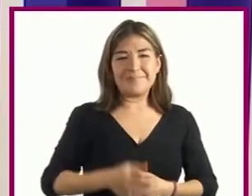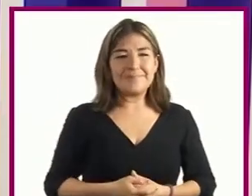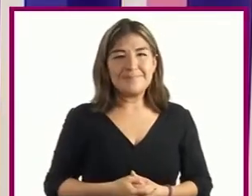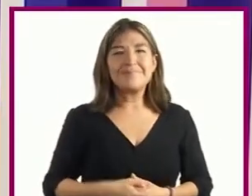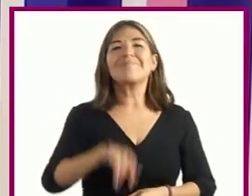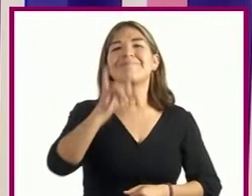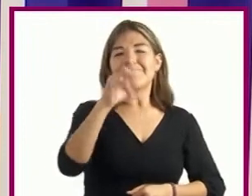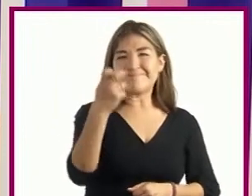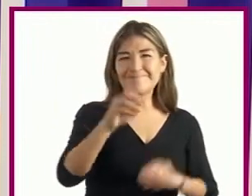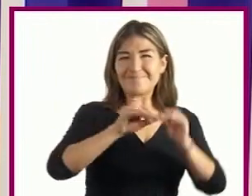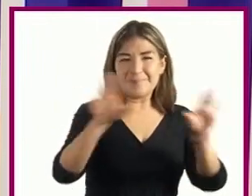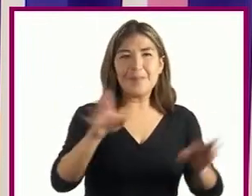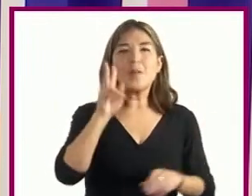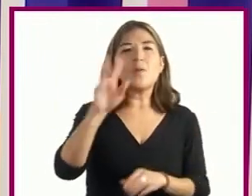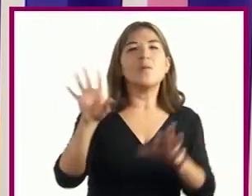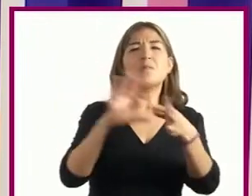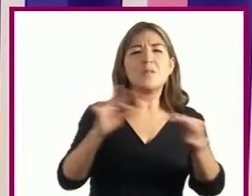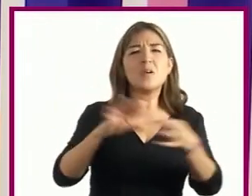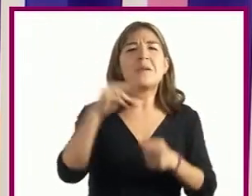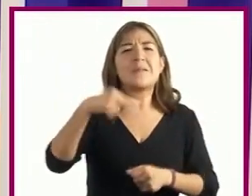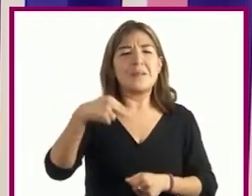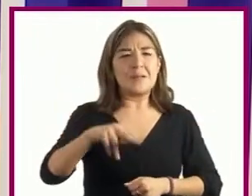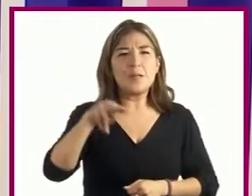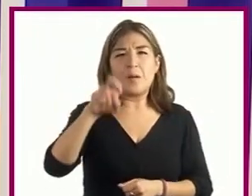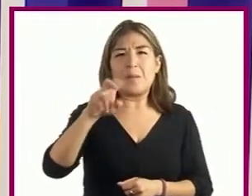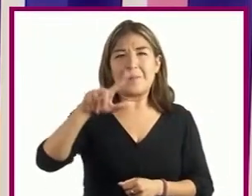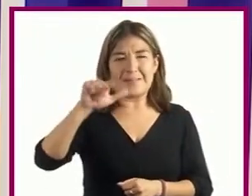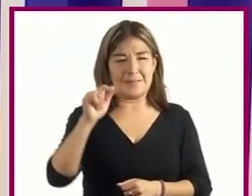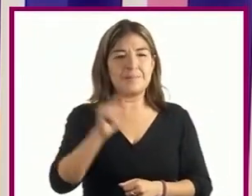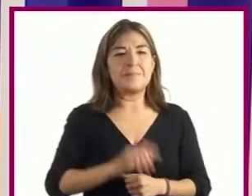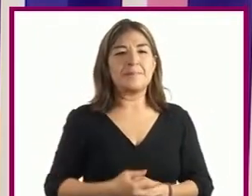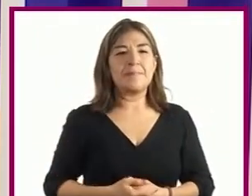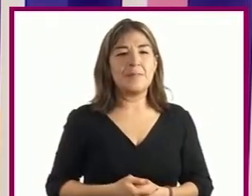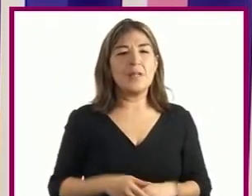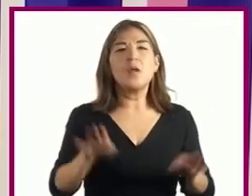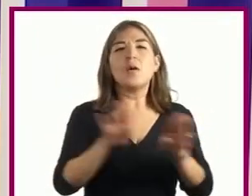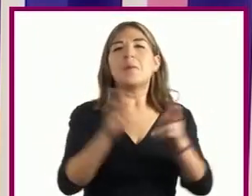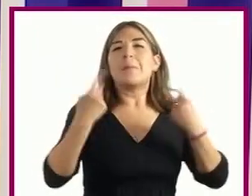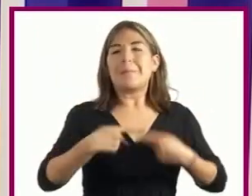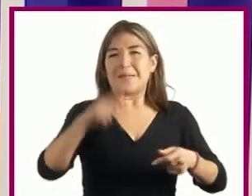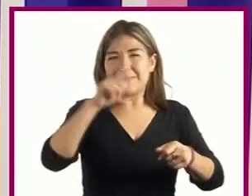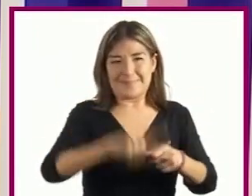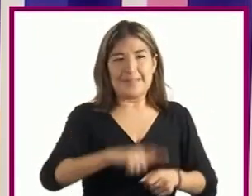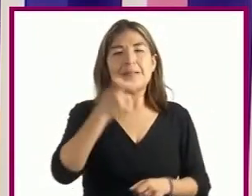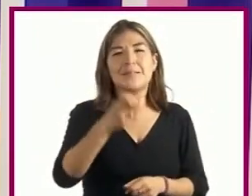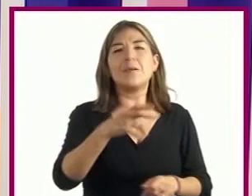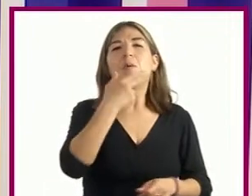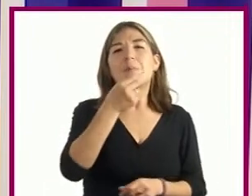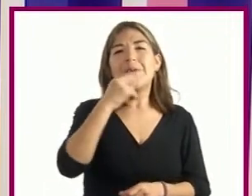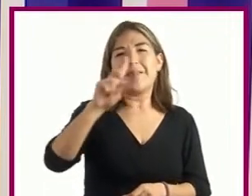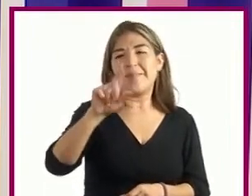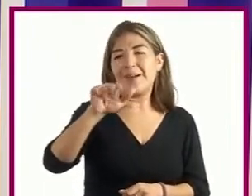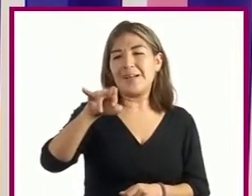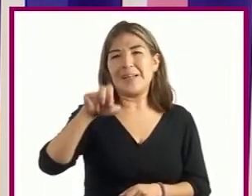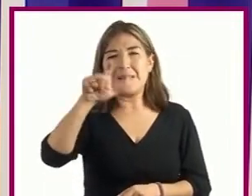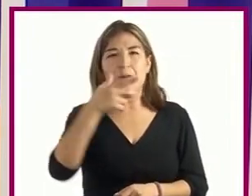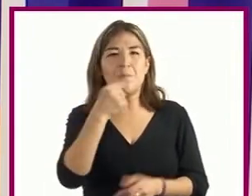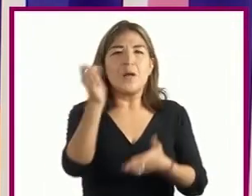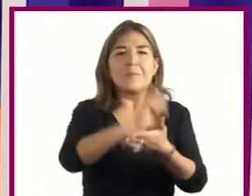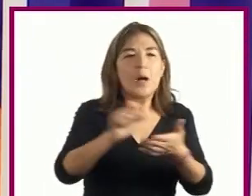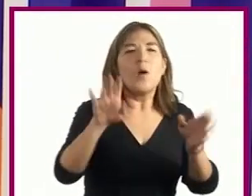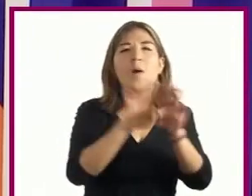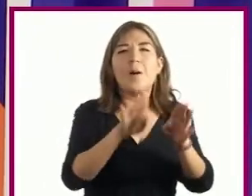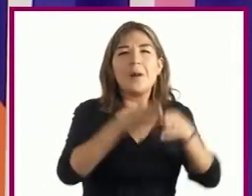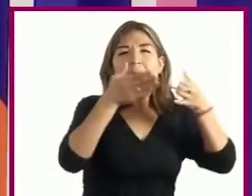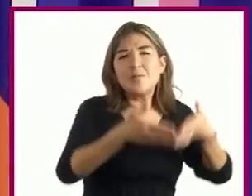Claro, la narración original pertenece a la novela llamada Como el personaje y escrita por Daniel Defoe. Y sí, se obvia todo el viaje